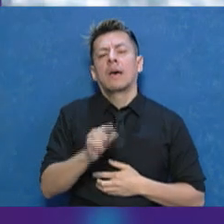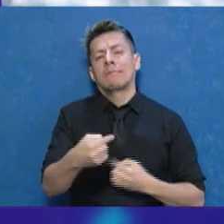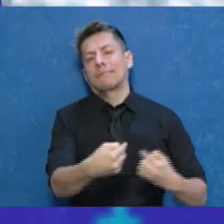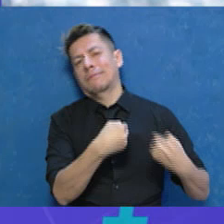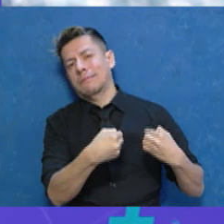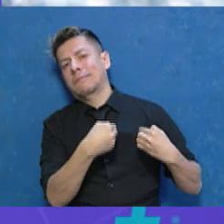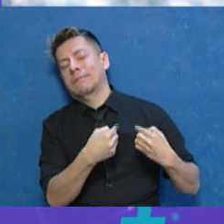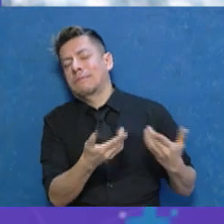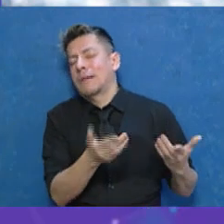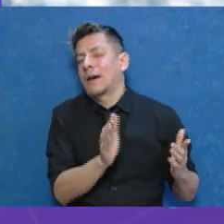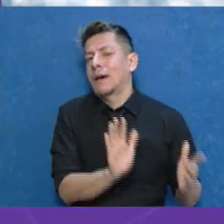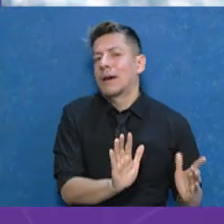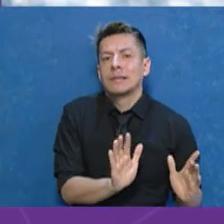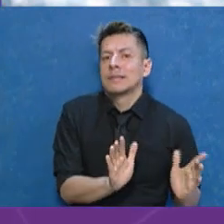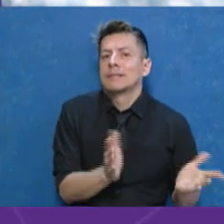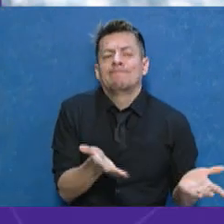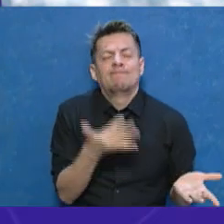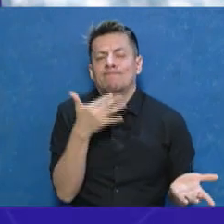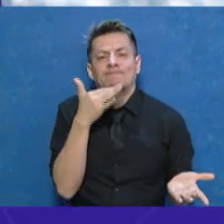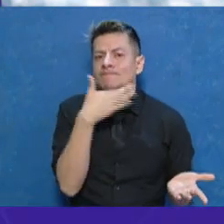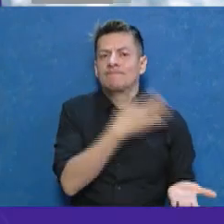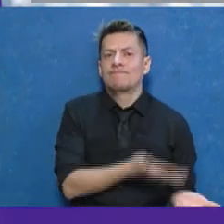Son chicanas que no se pueden entender.